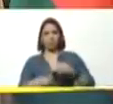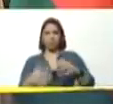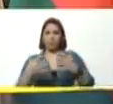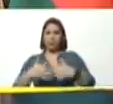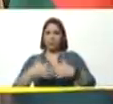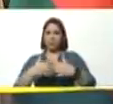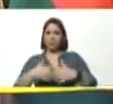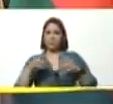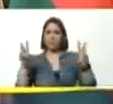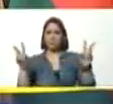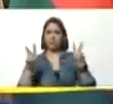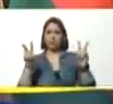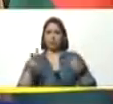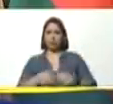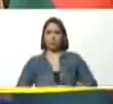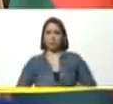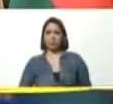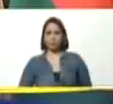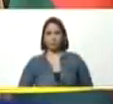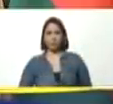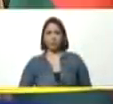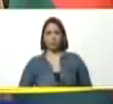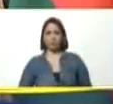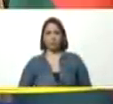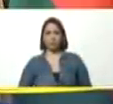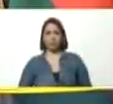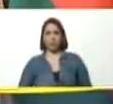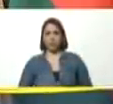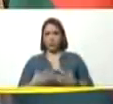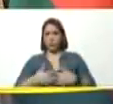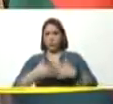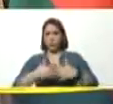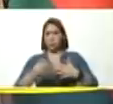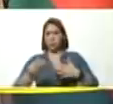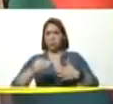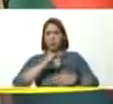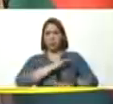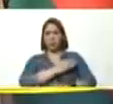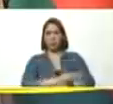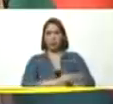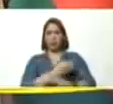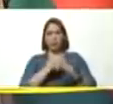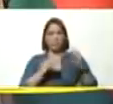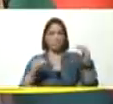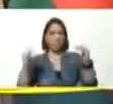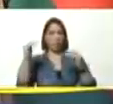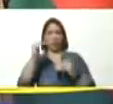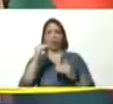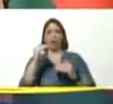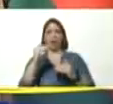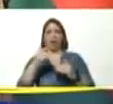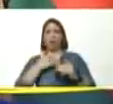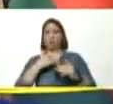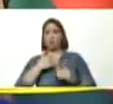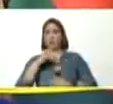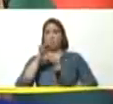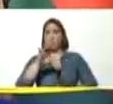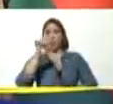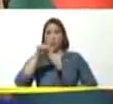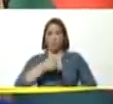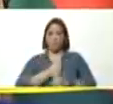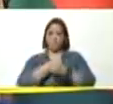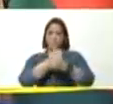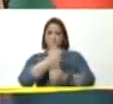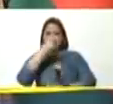historia con el combustible más poderoso, la moral, el patriotismo y el amor